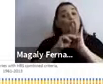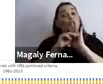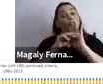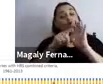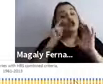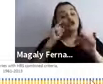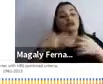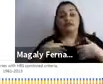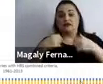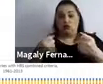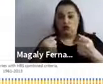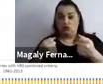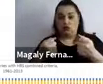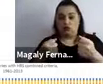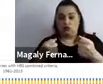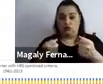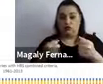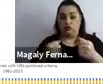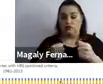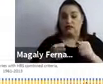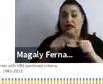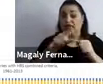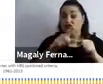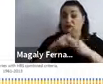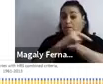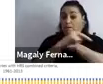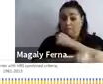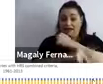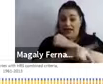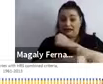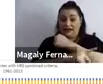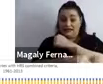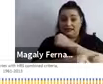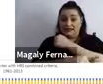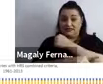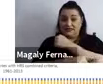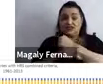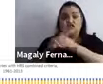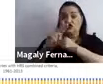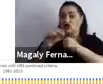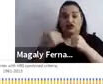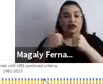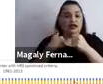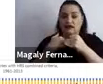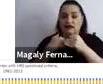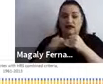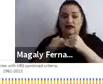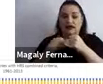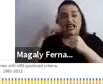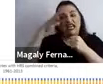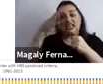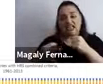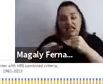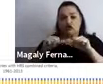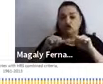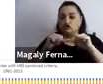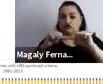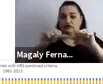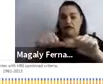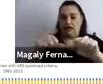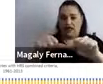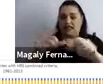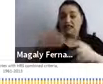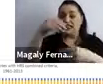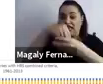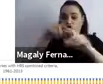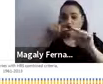salud. Estos son países que no tenían criterios de sostenibilidad dentro de este